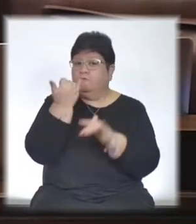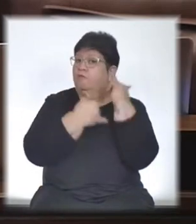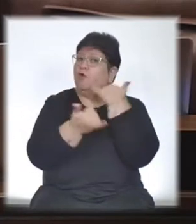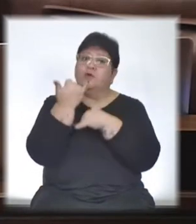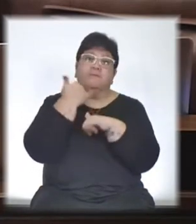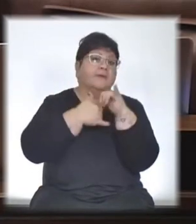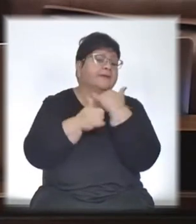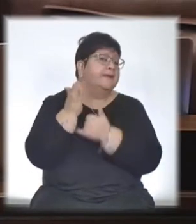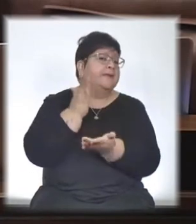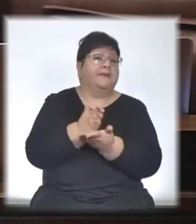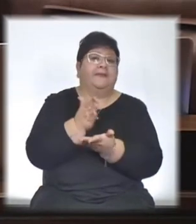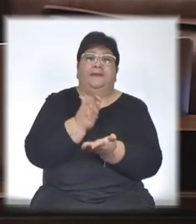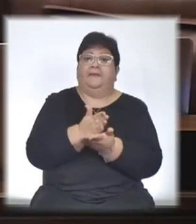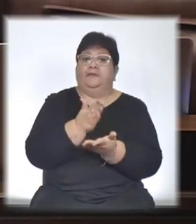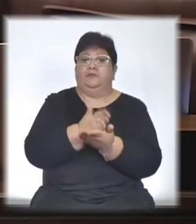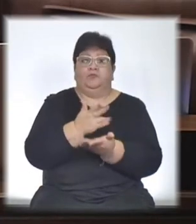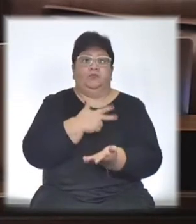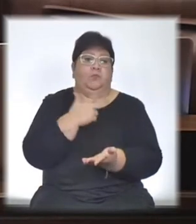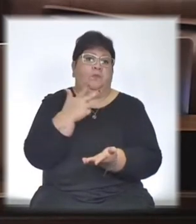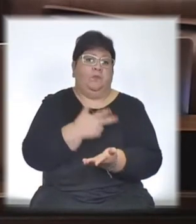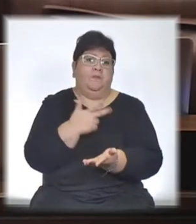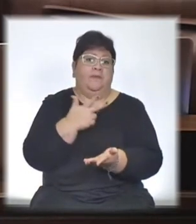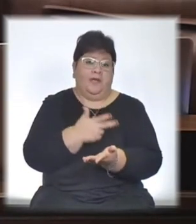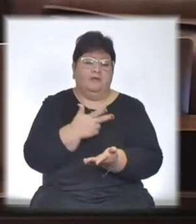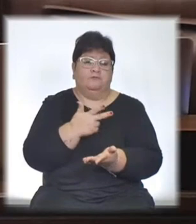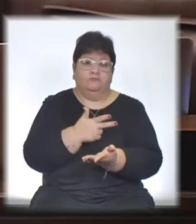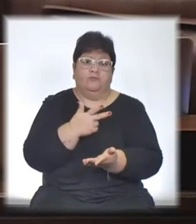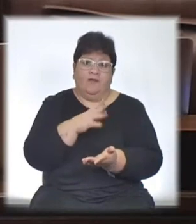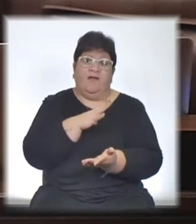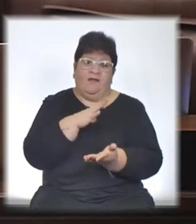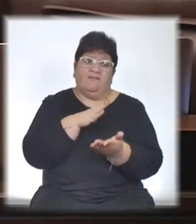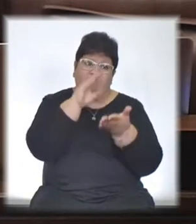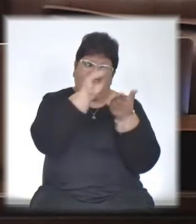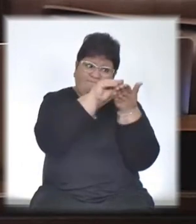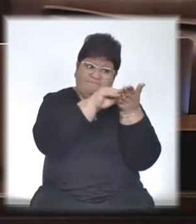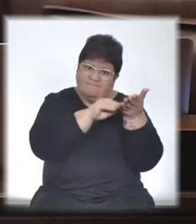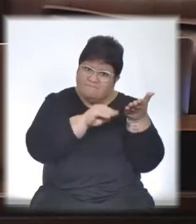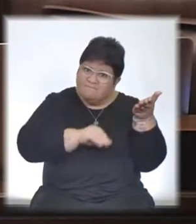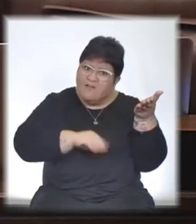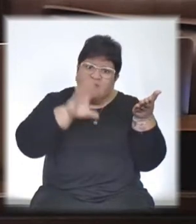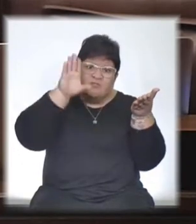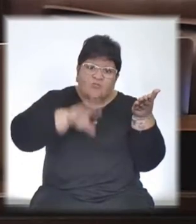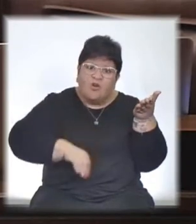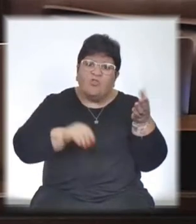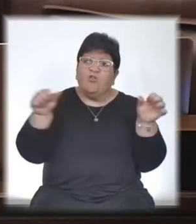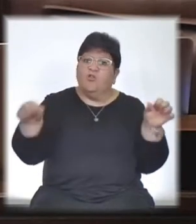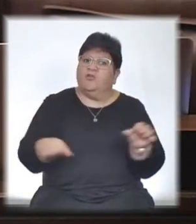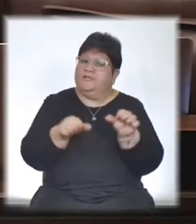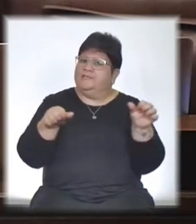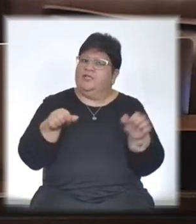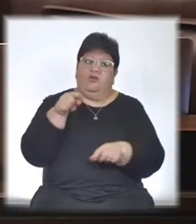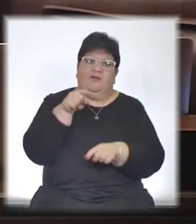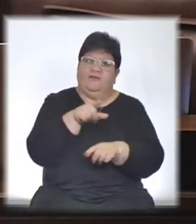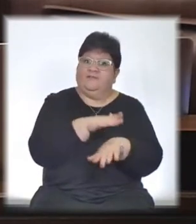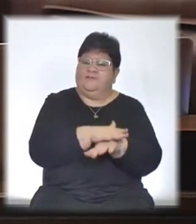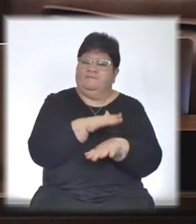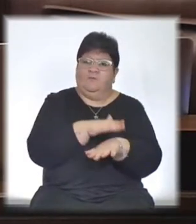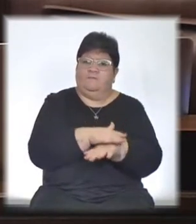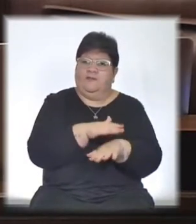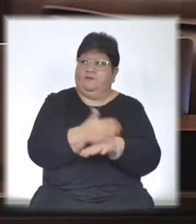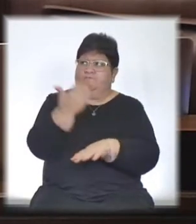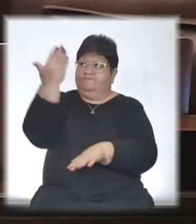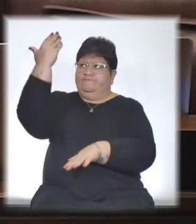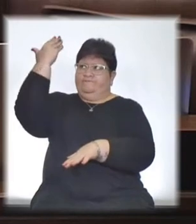derechos humanos que no ratifique lo que estoy diciendo. Pero me pareció muy importante en este homenaje recordar a las 11 compañeras